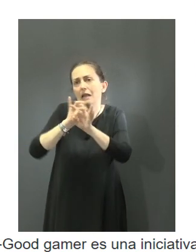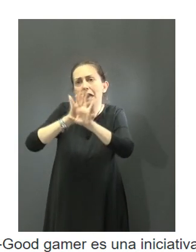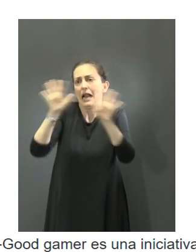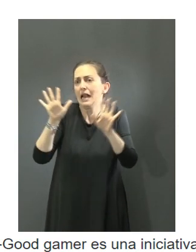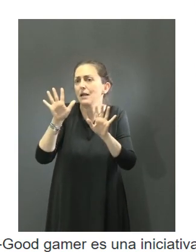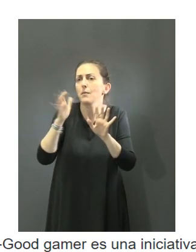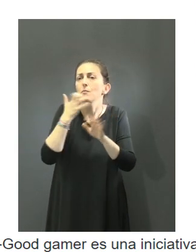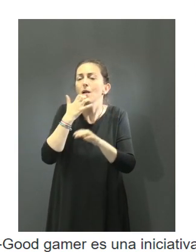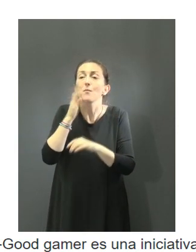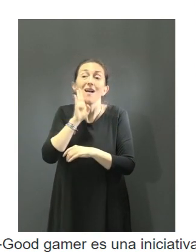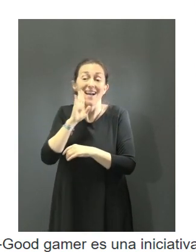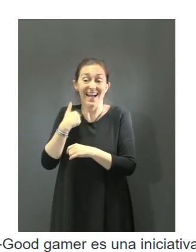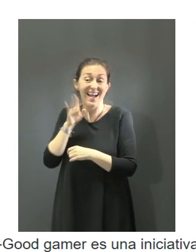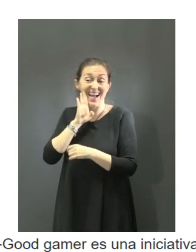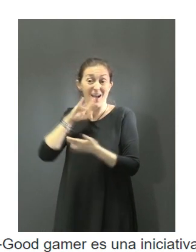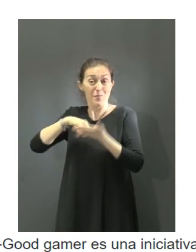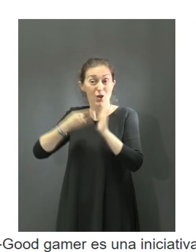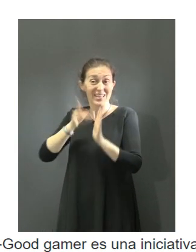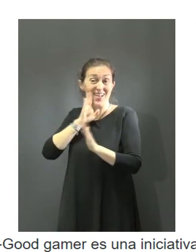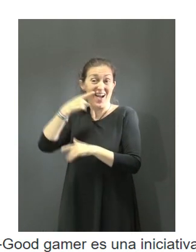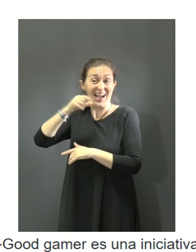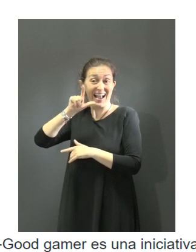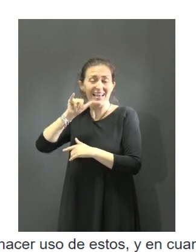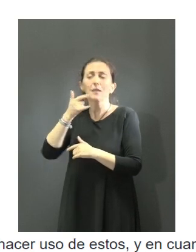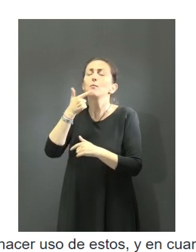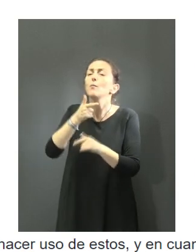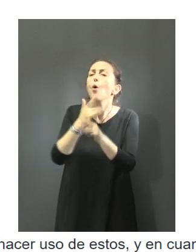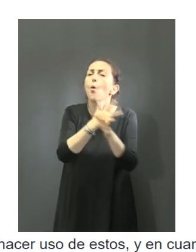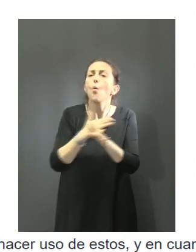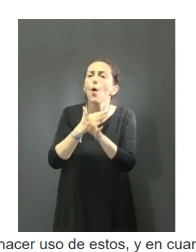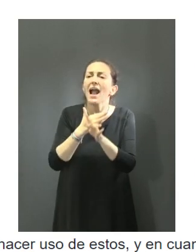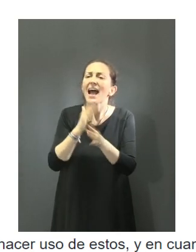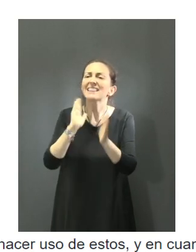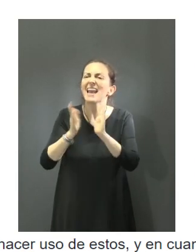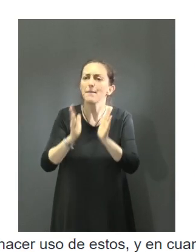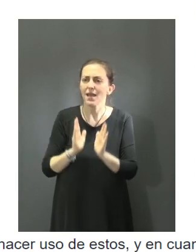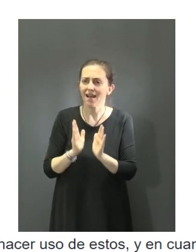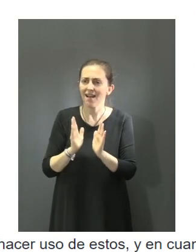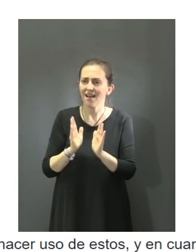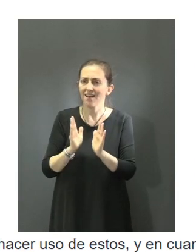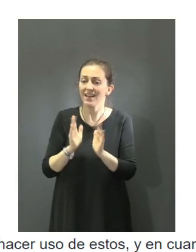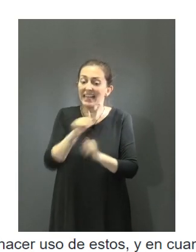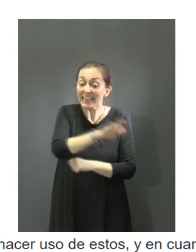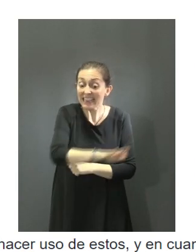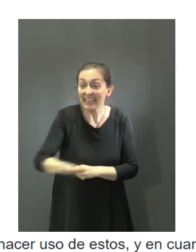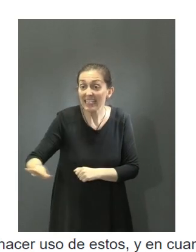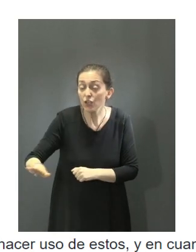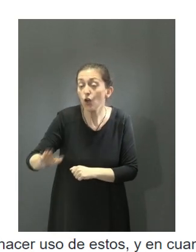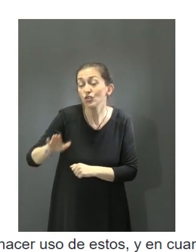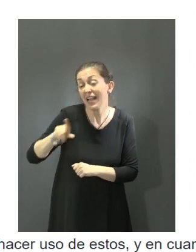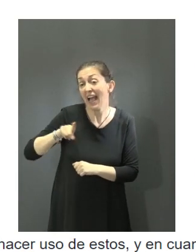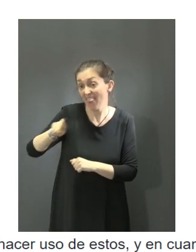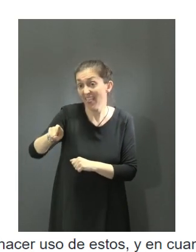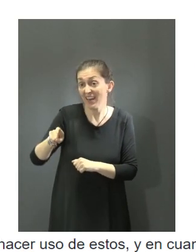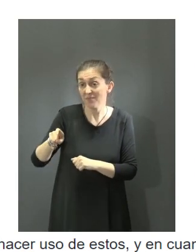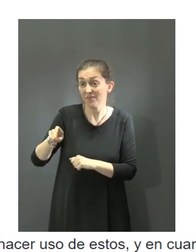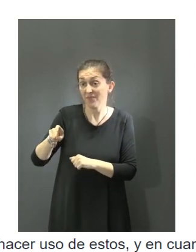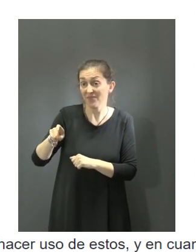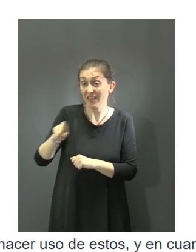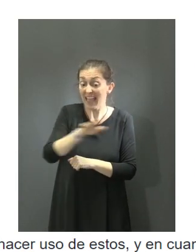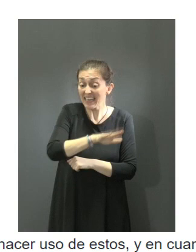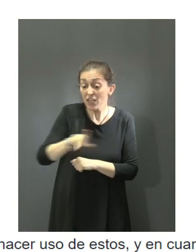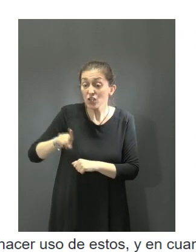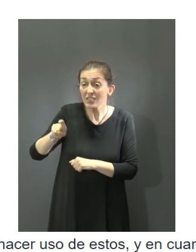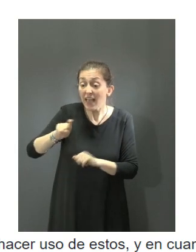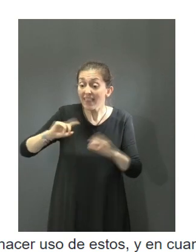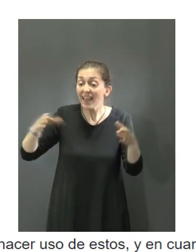además de Gali, lo encontramos en Juegaterapia. Juegaterapia es una asociación de niños con cáncer que han